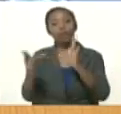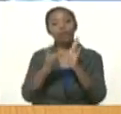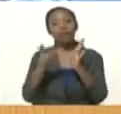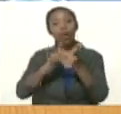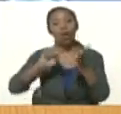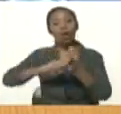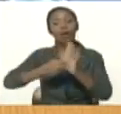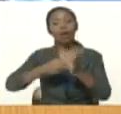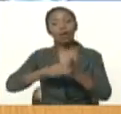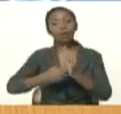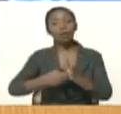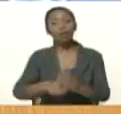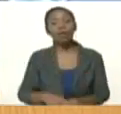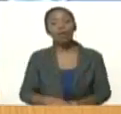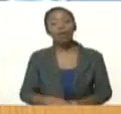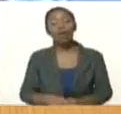tecnológicas,